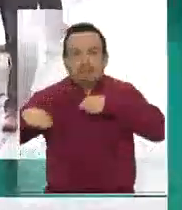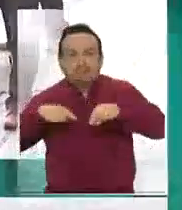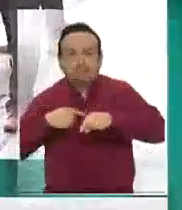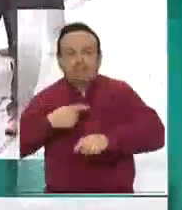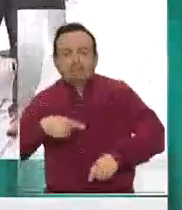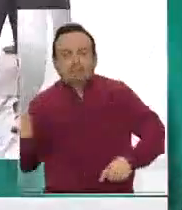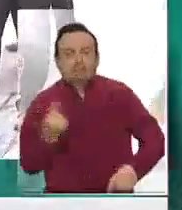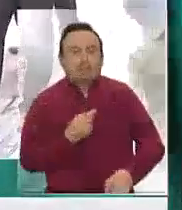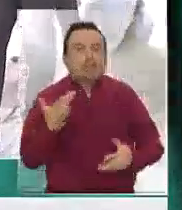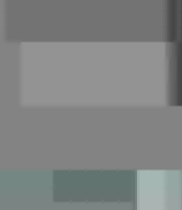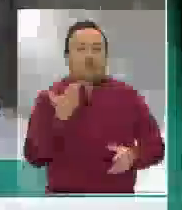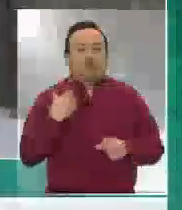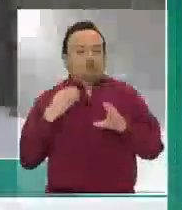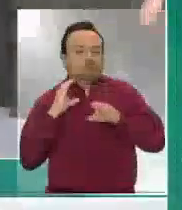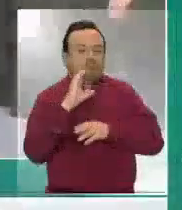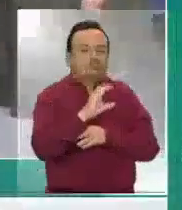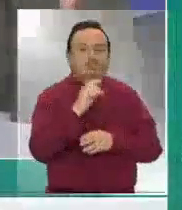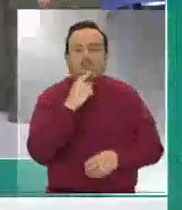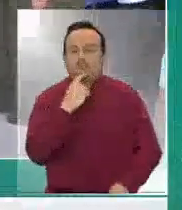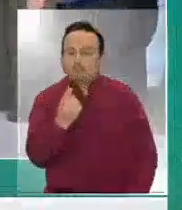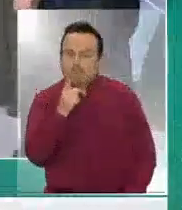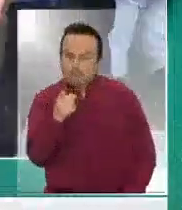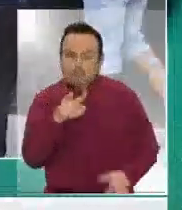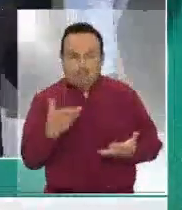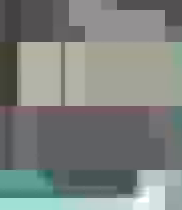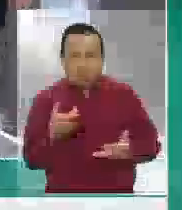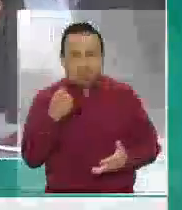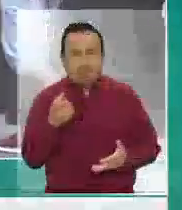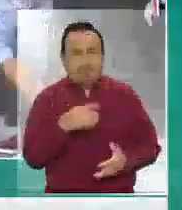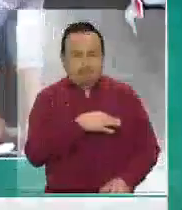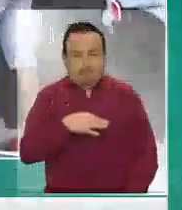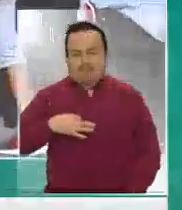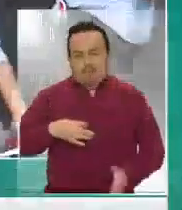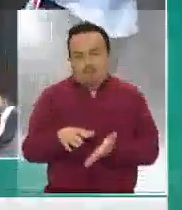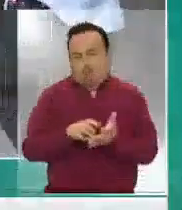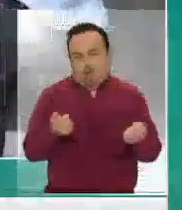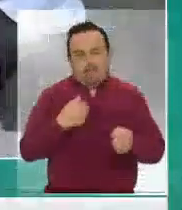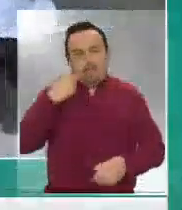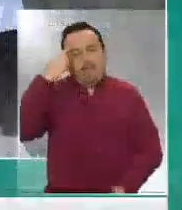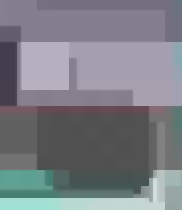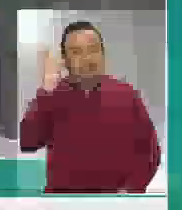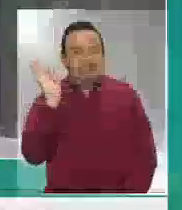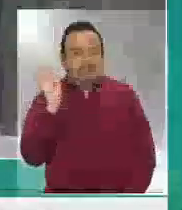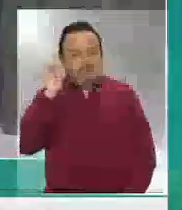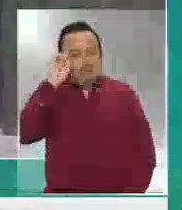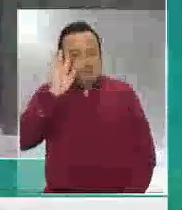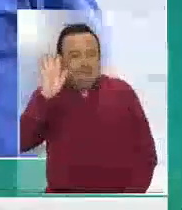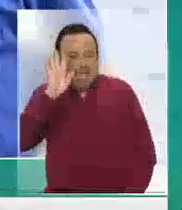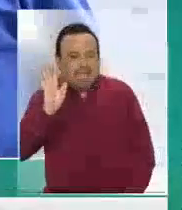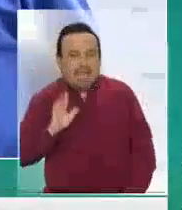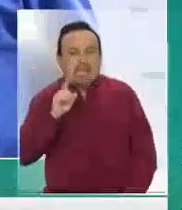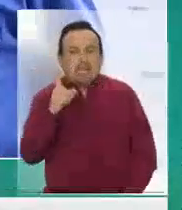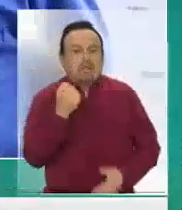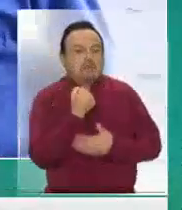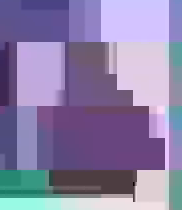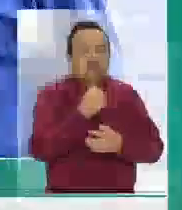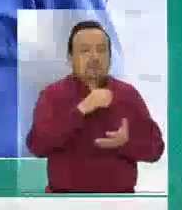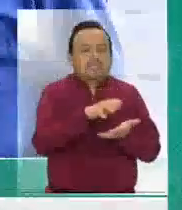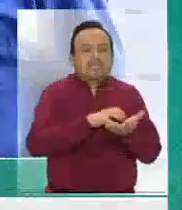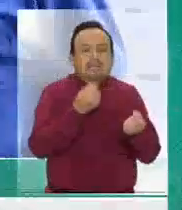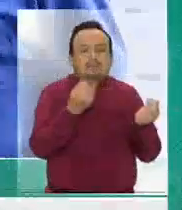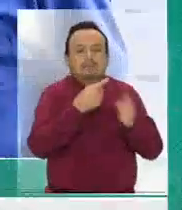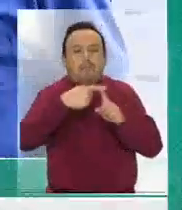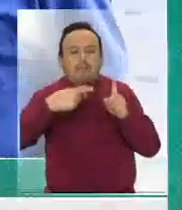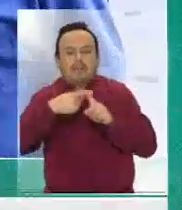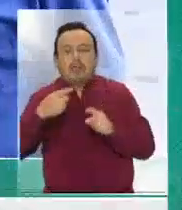estas transferencias directas, ¿cuál sería la medida que usted, siendo en estos momentos ministro de Hacienda, ejecutaría para ir en ayuda de la clase media y de estos